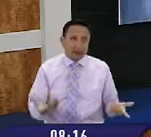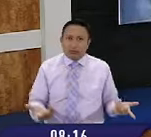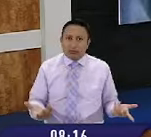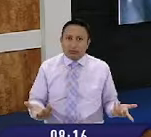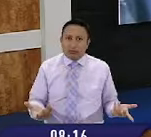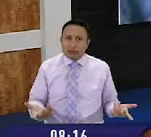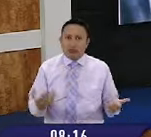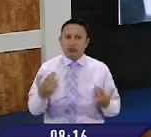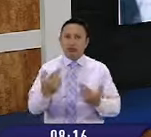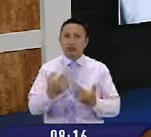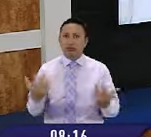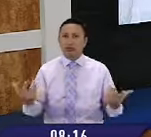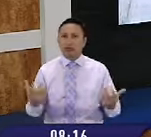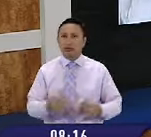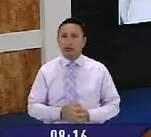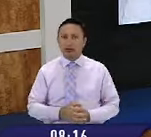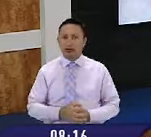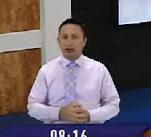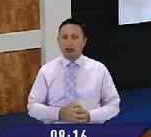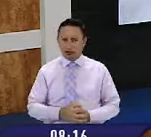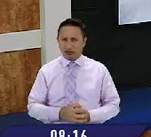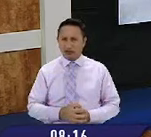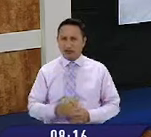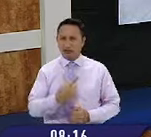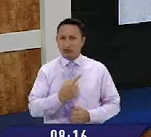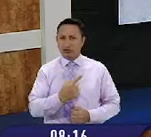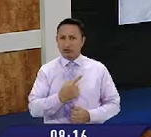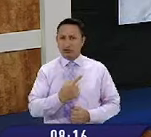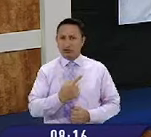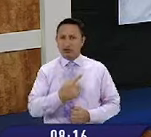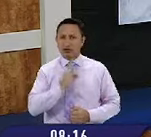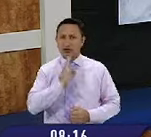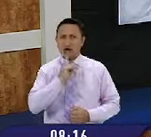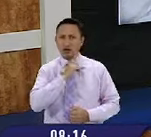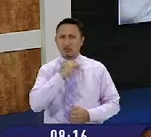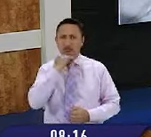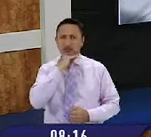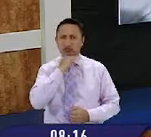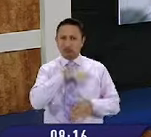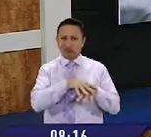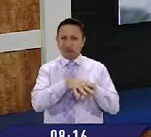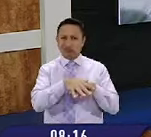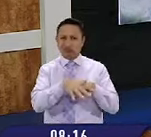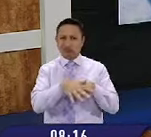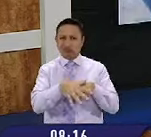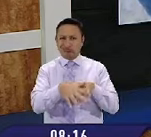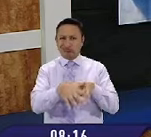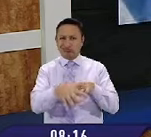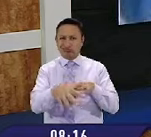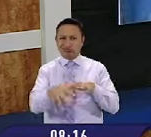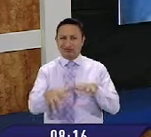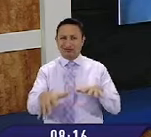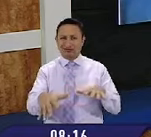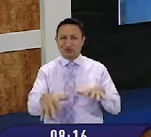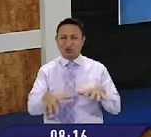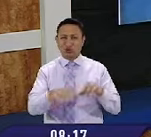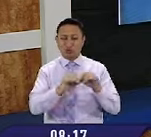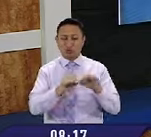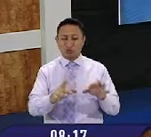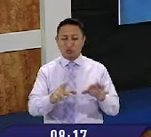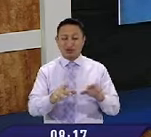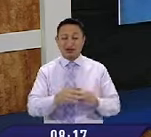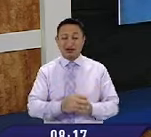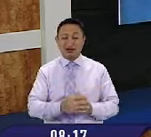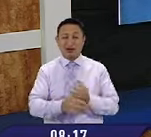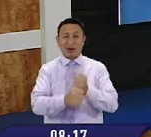hay contestación. Oigan, se está derramando, sí saben lo que está derramando, la caca, es todo. Digamos con nombre y